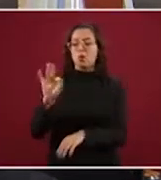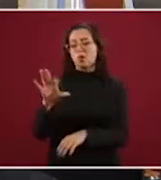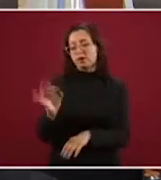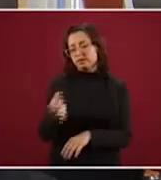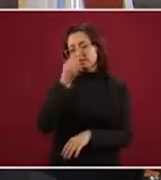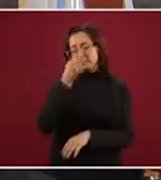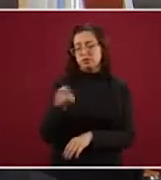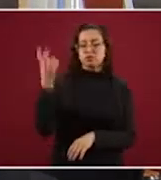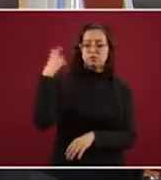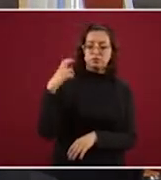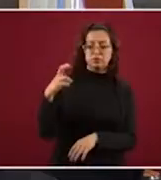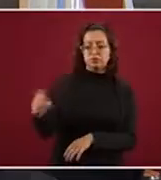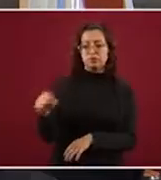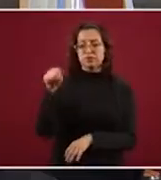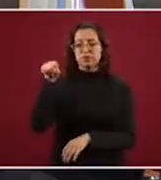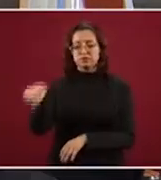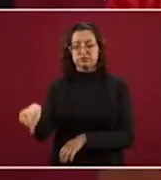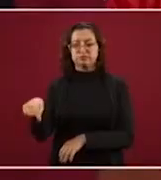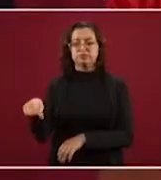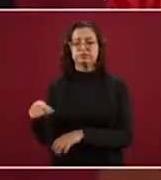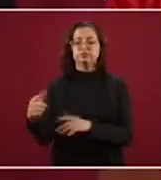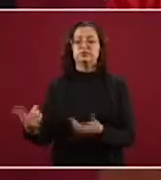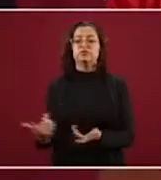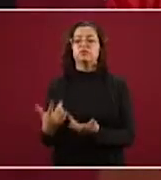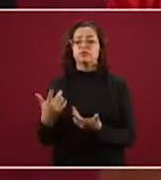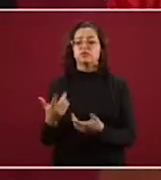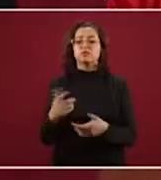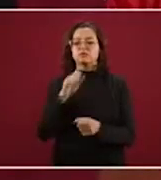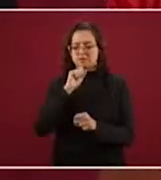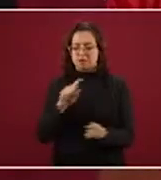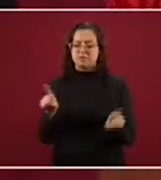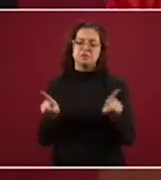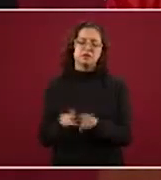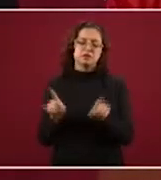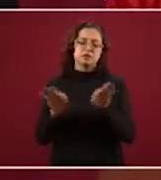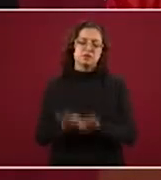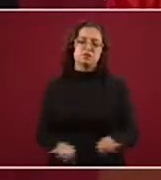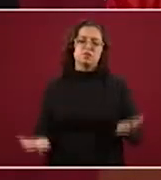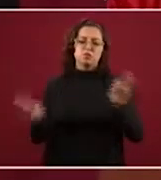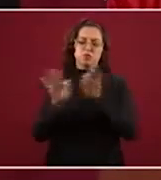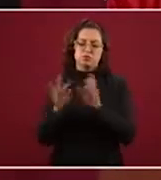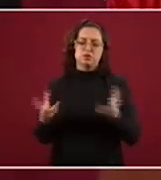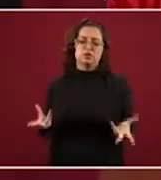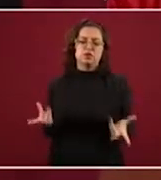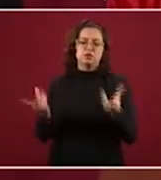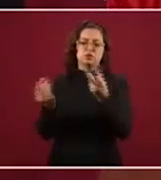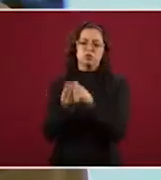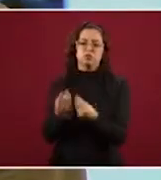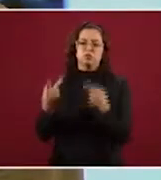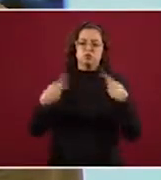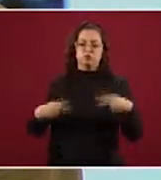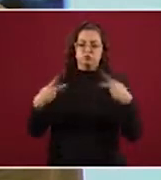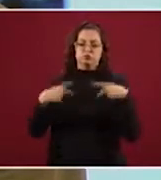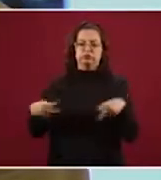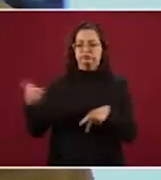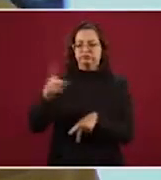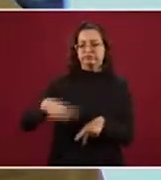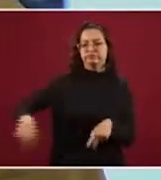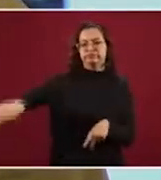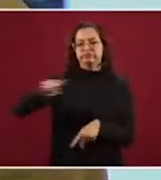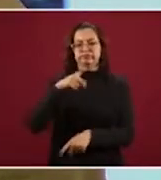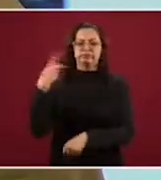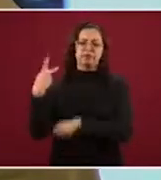hermosillo donde tuvimos un encuentro también muy fértil los afectados ambientales